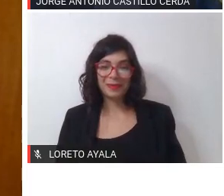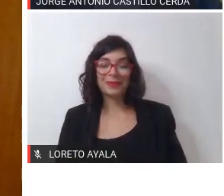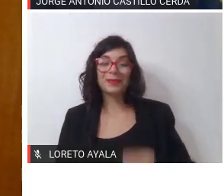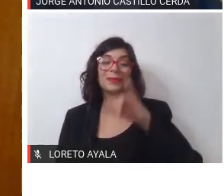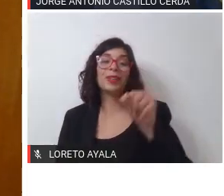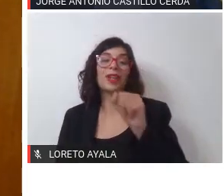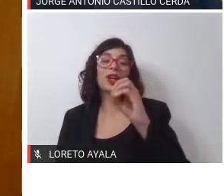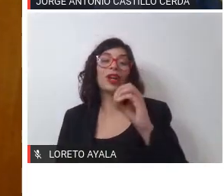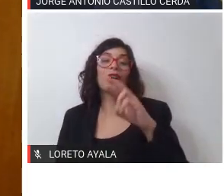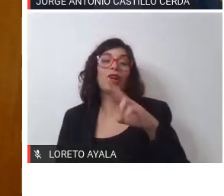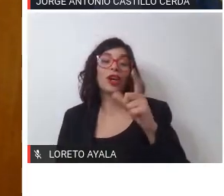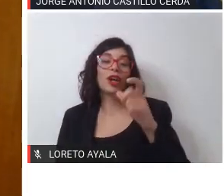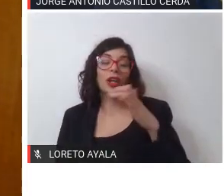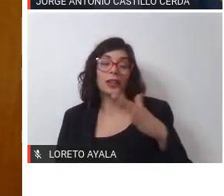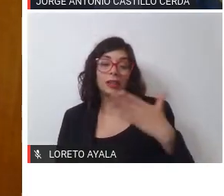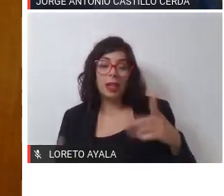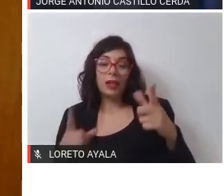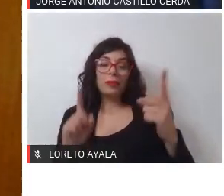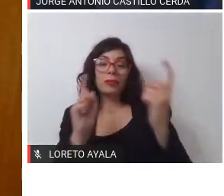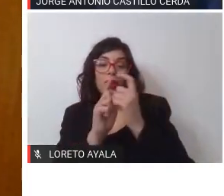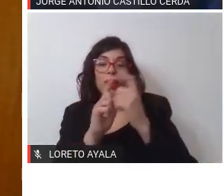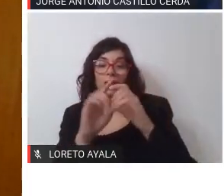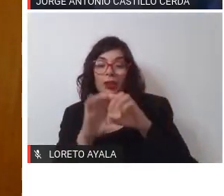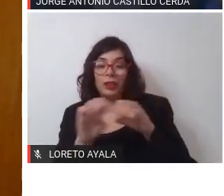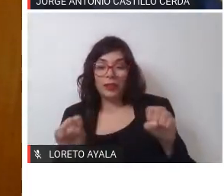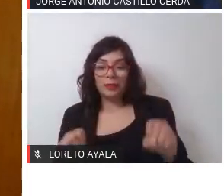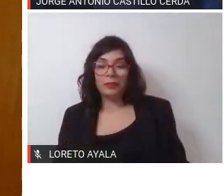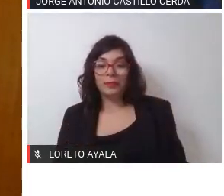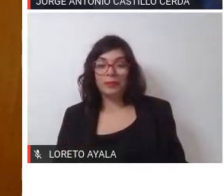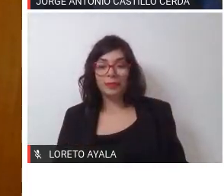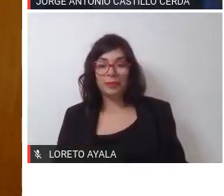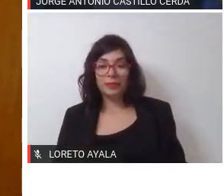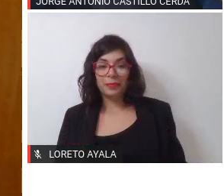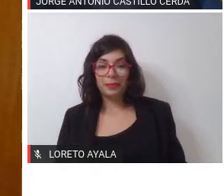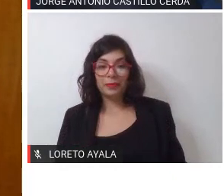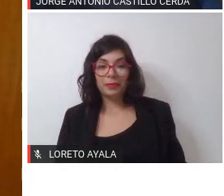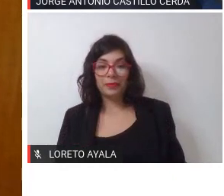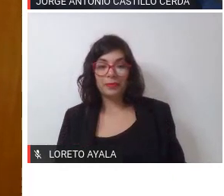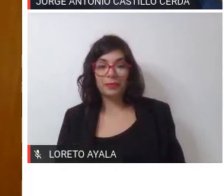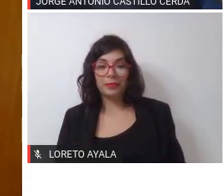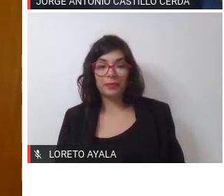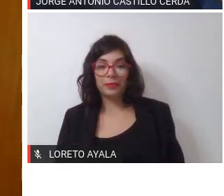contarle que ya me contacté con Alejandro Ducasó, estamos pega hecha. Y